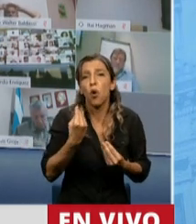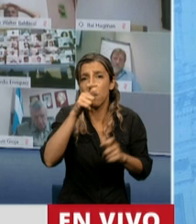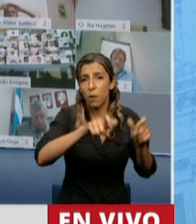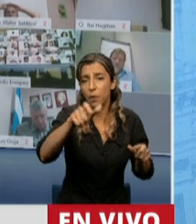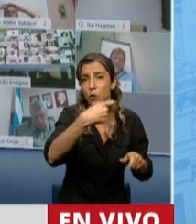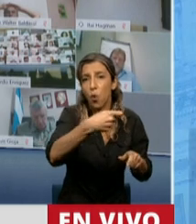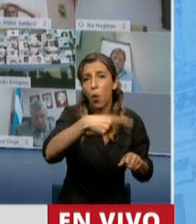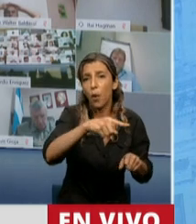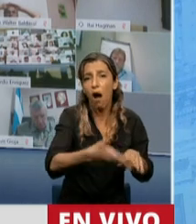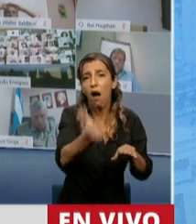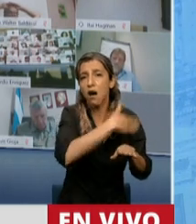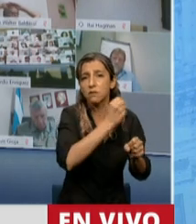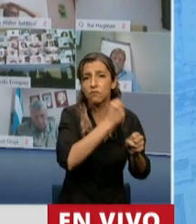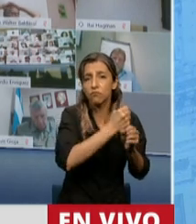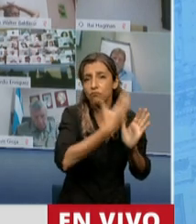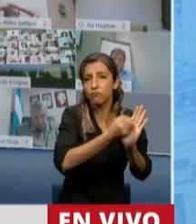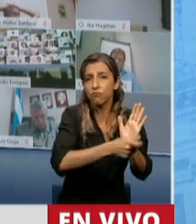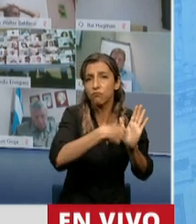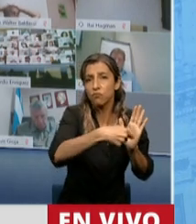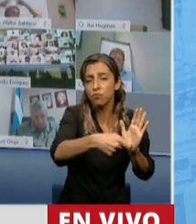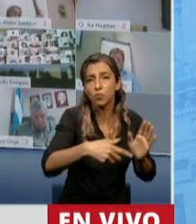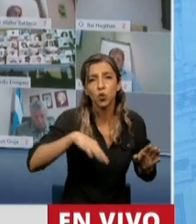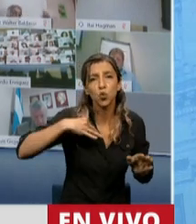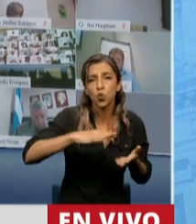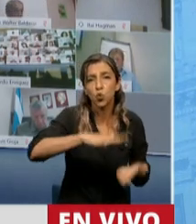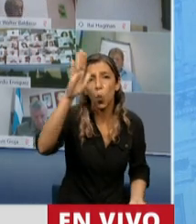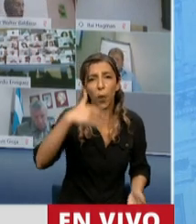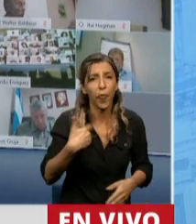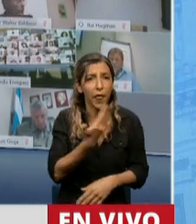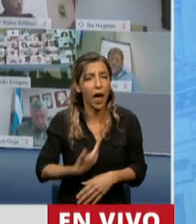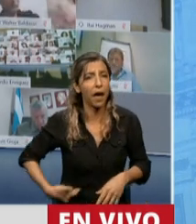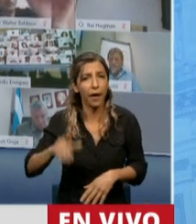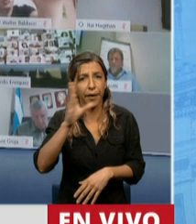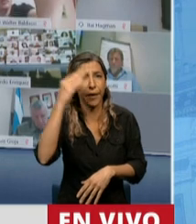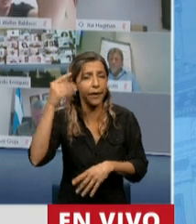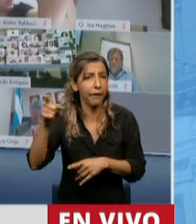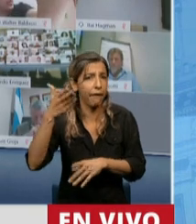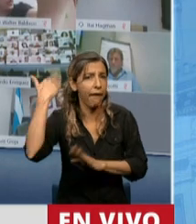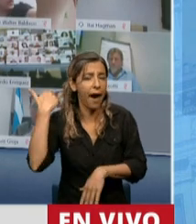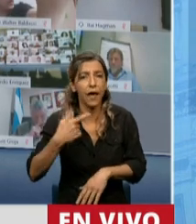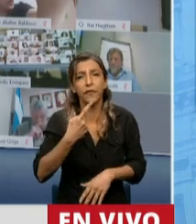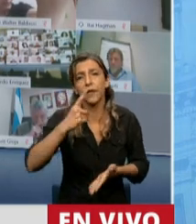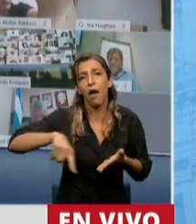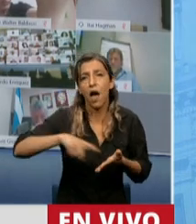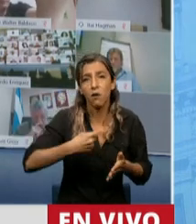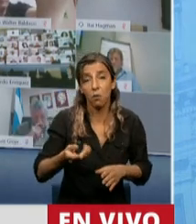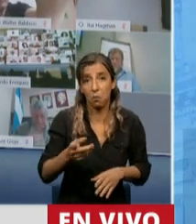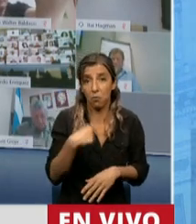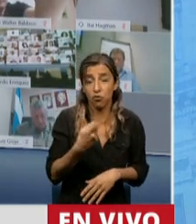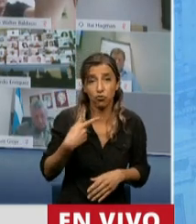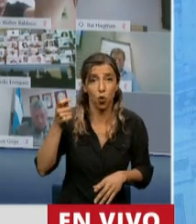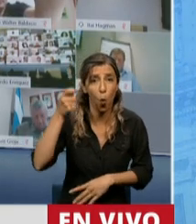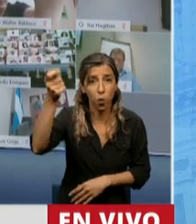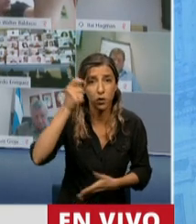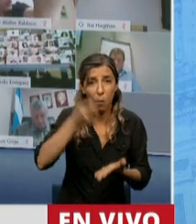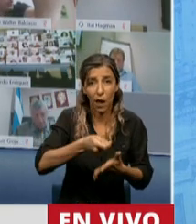Cristina Fernández dequ le negó la actualización de sus haveres y que nosotros pagamos seis veces más juicio y dejamos de de apelar